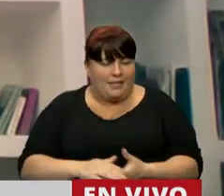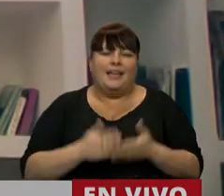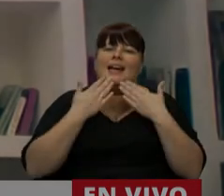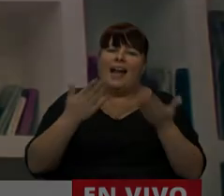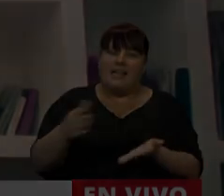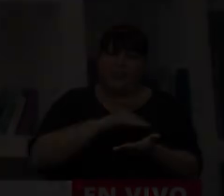Gracias, diputada.